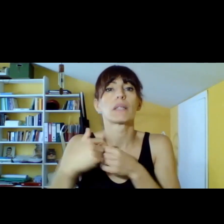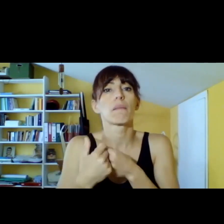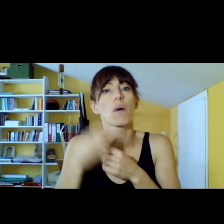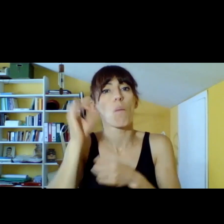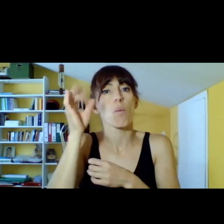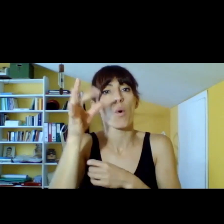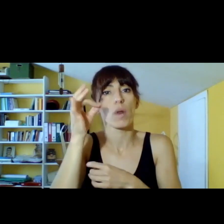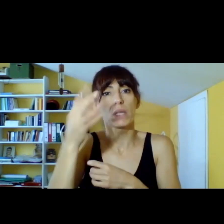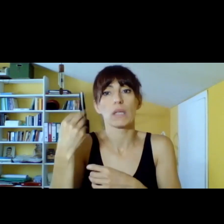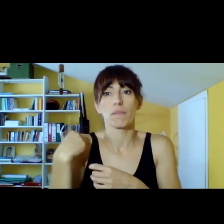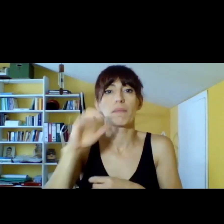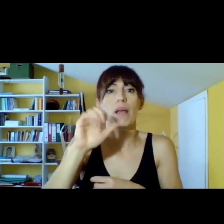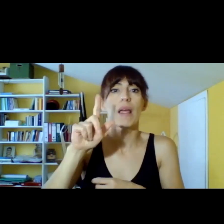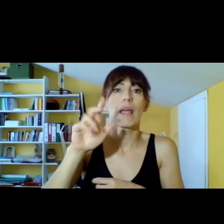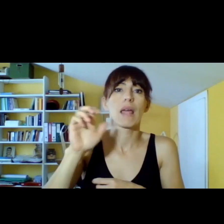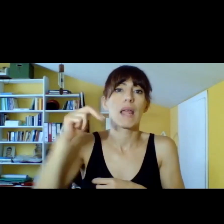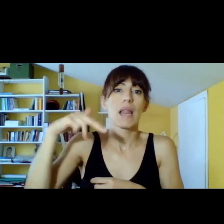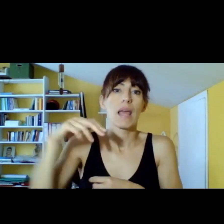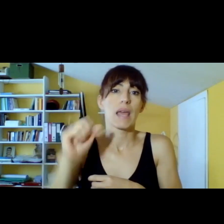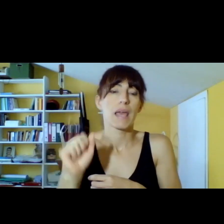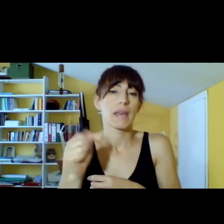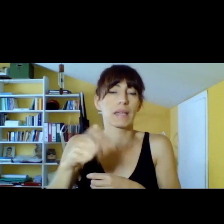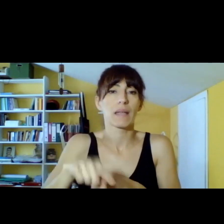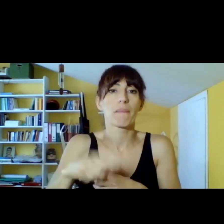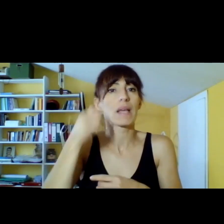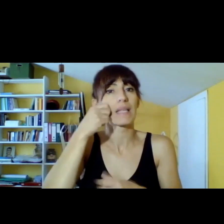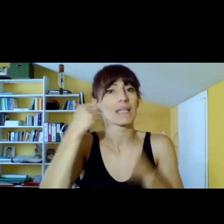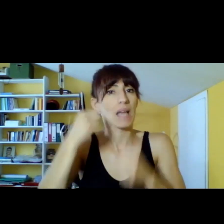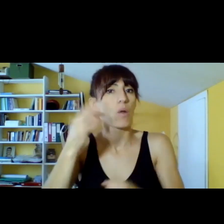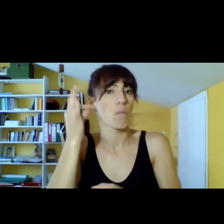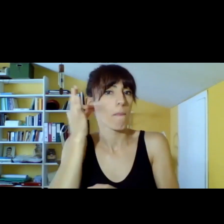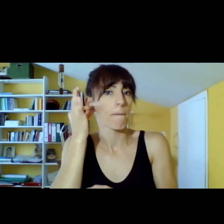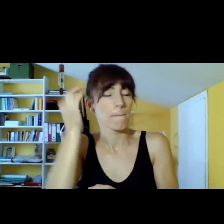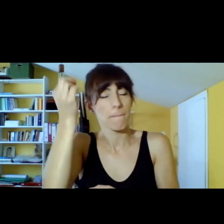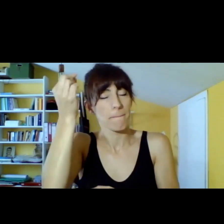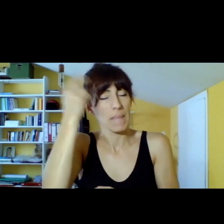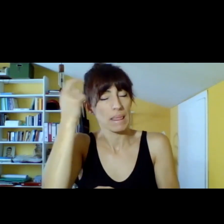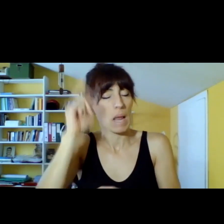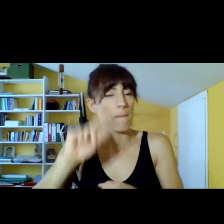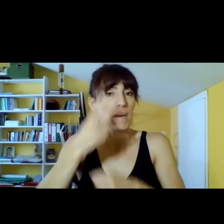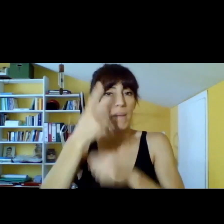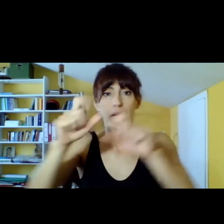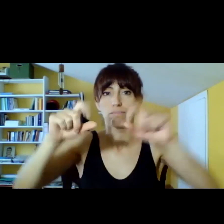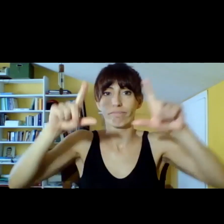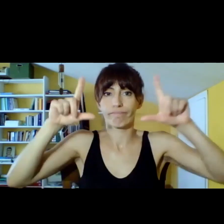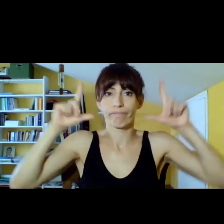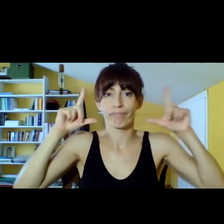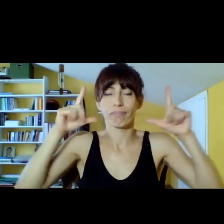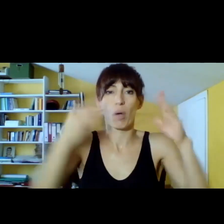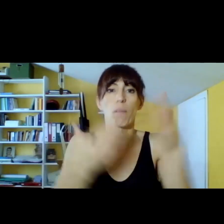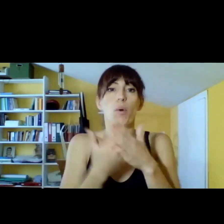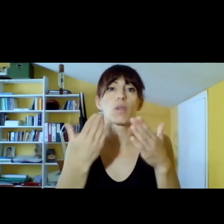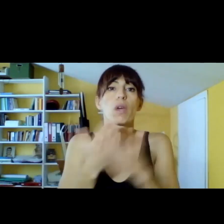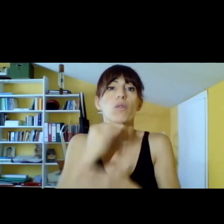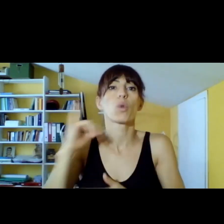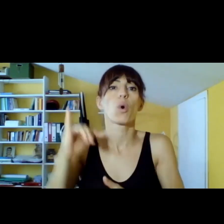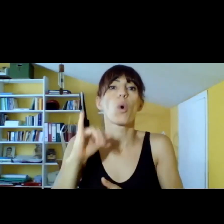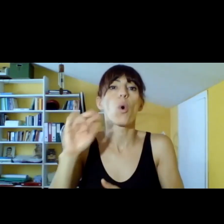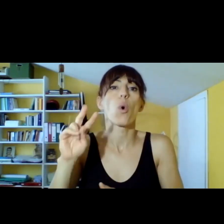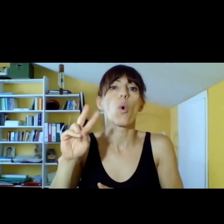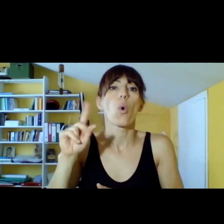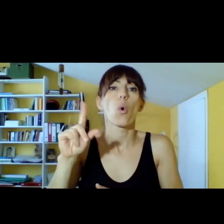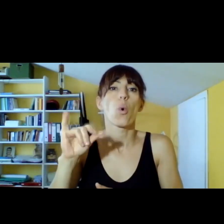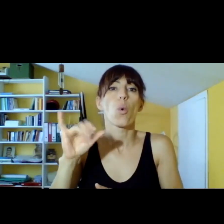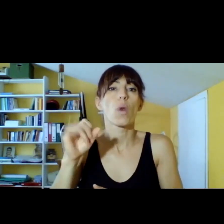ponentes Elena Briongos con salud mental en primera persona, con el proyecto Julia de mujeres rurales y salud mental.